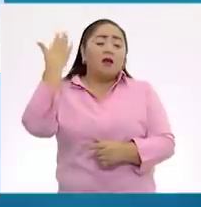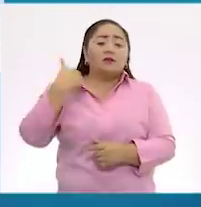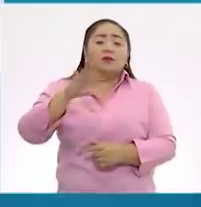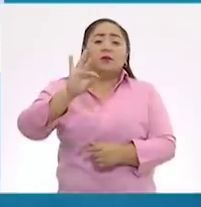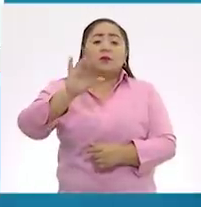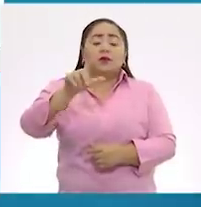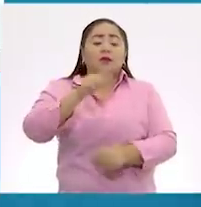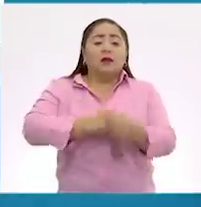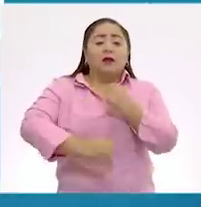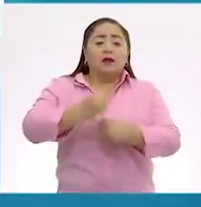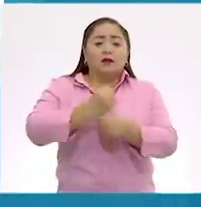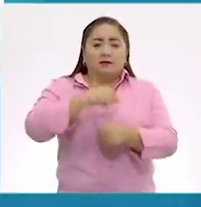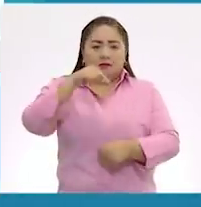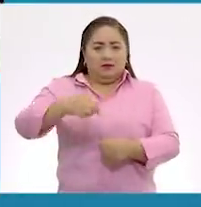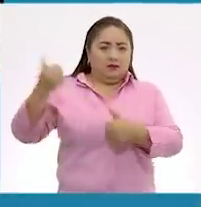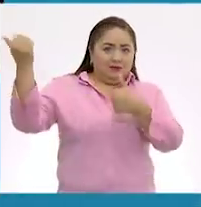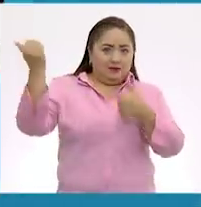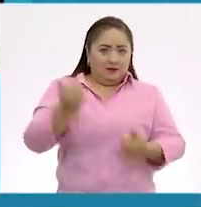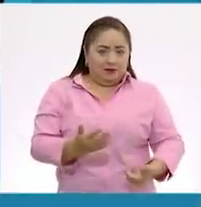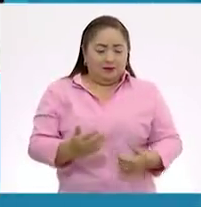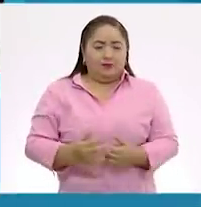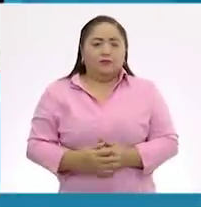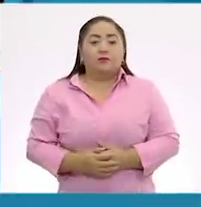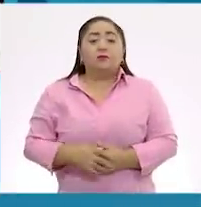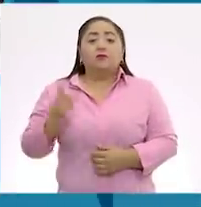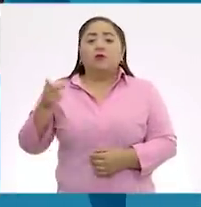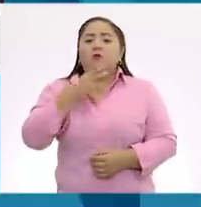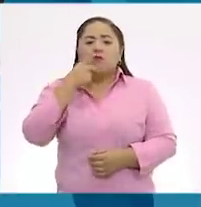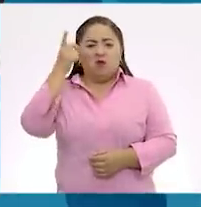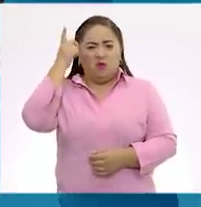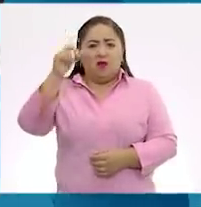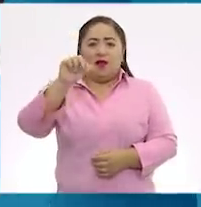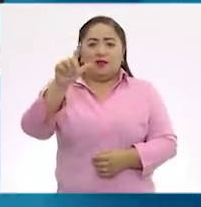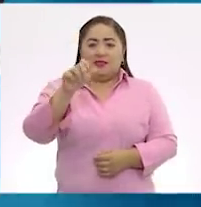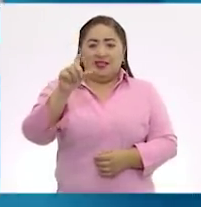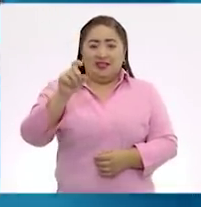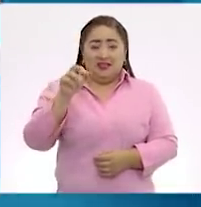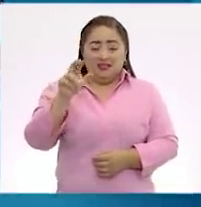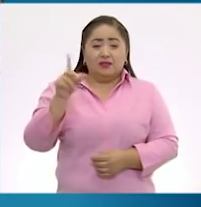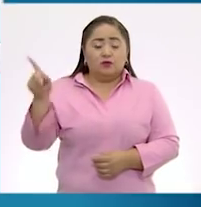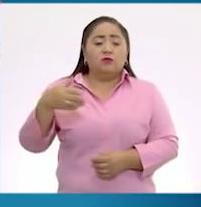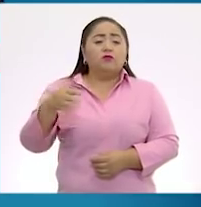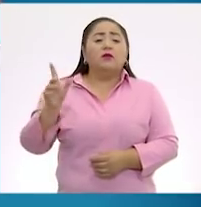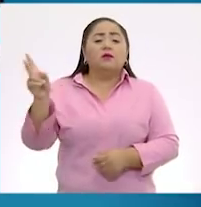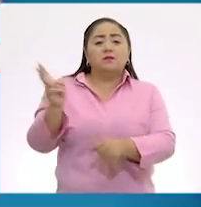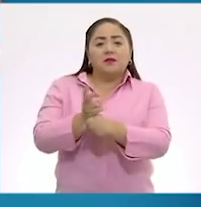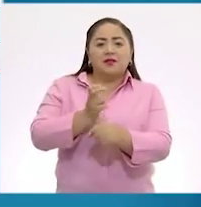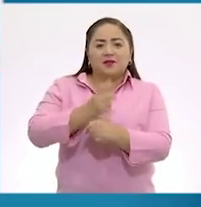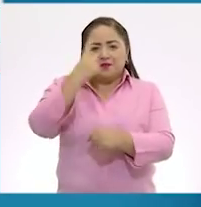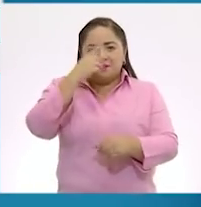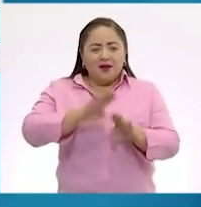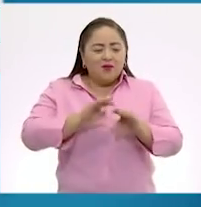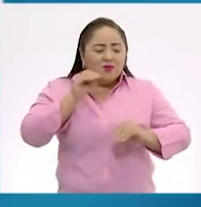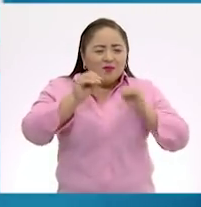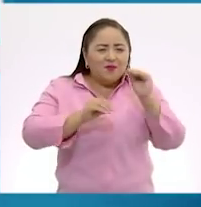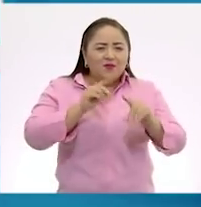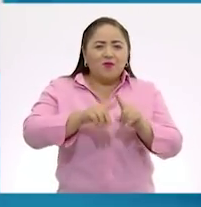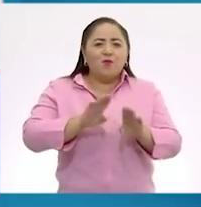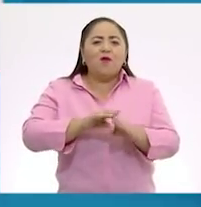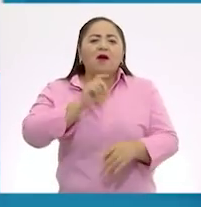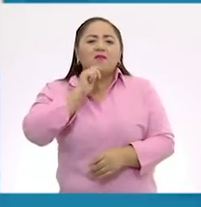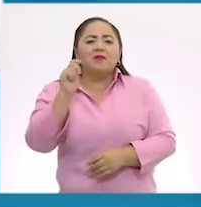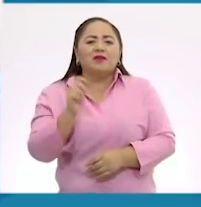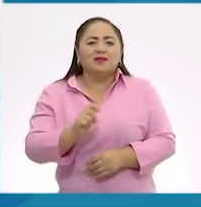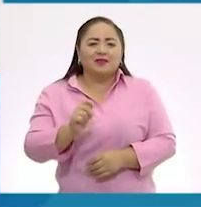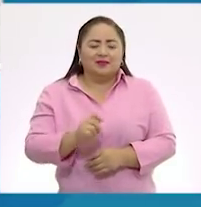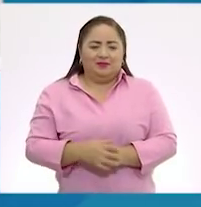47 años a nuestro país. Su autor, Alexander Calder, fue invitado a la aventura de la Ruta de la Amistad por